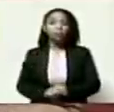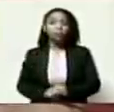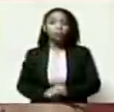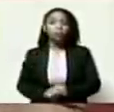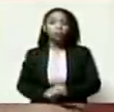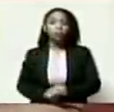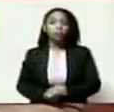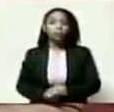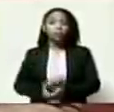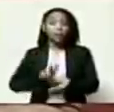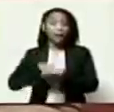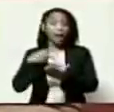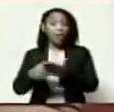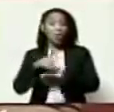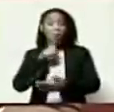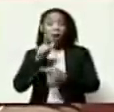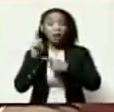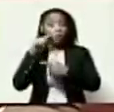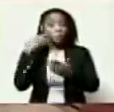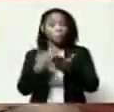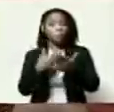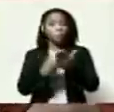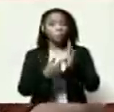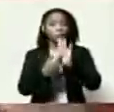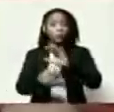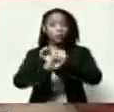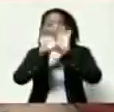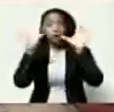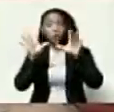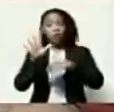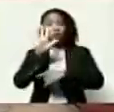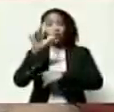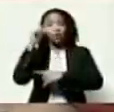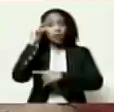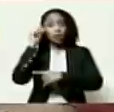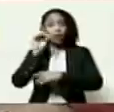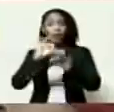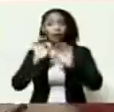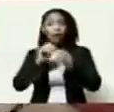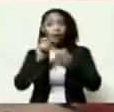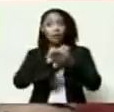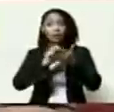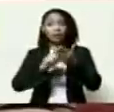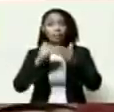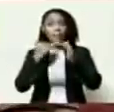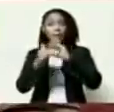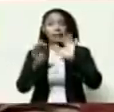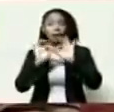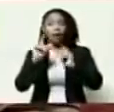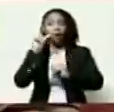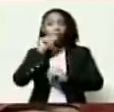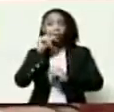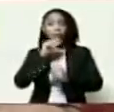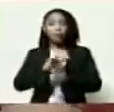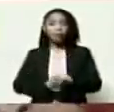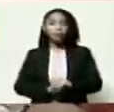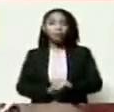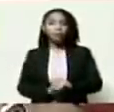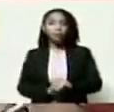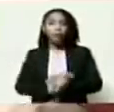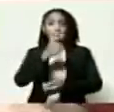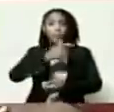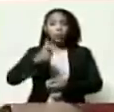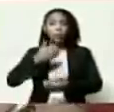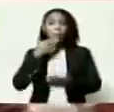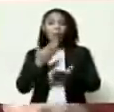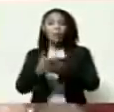Les cayó muy mal eso, evidentemente. Pasaron como 5 días sin escribir ni siquiera un mensaje en Twitter. La gente pedía una